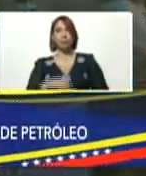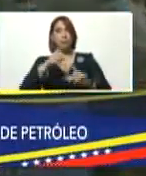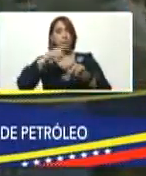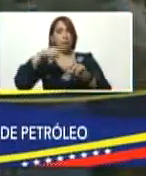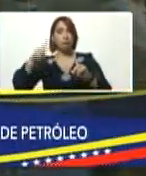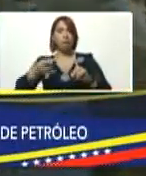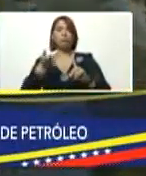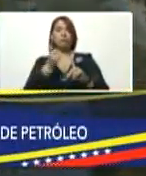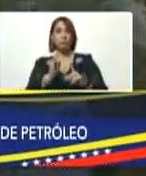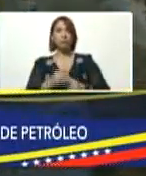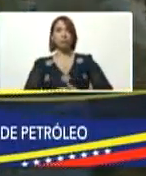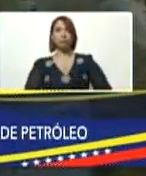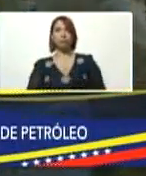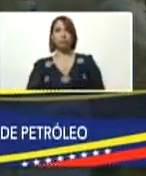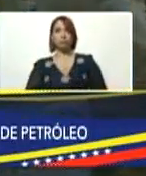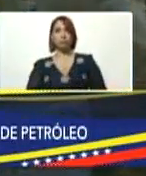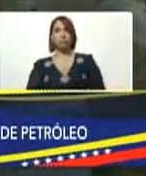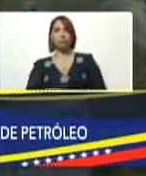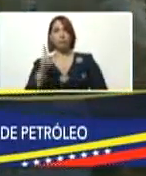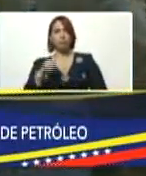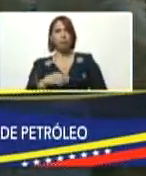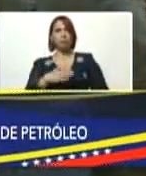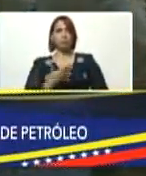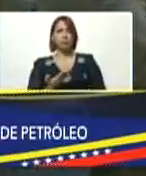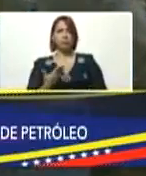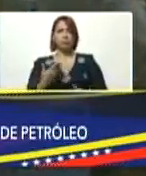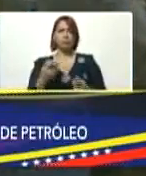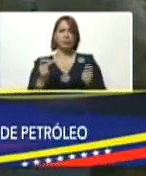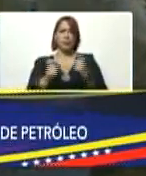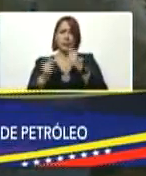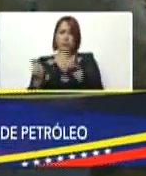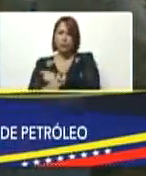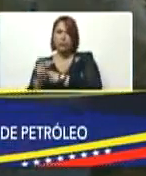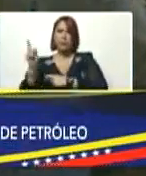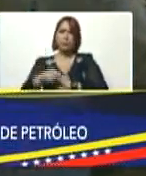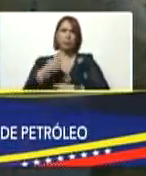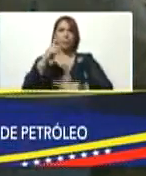están a los precios inmodificables, produciendo.